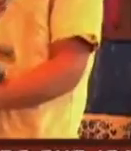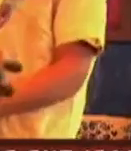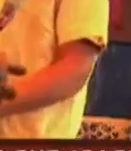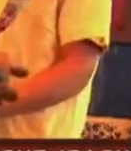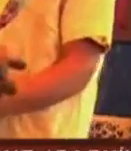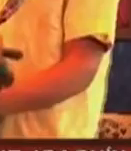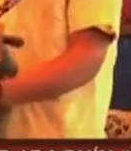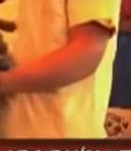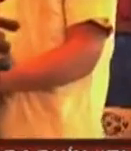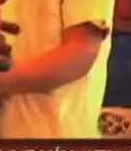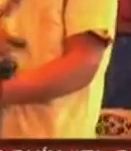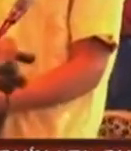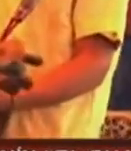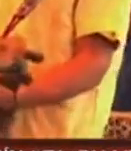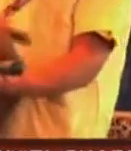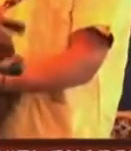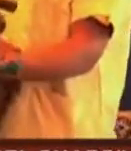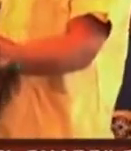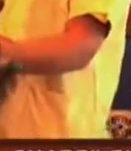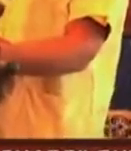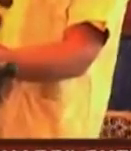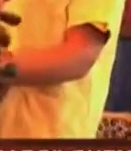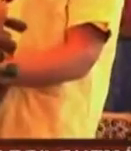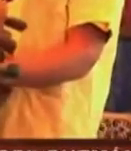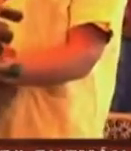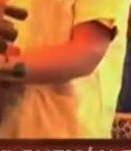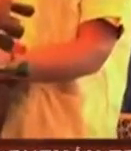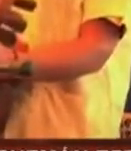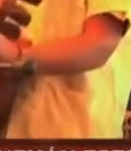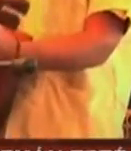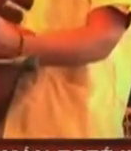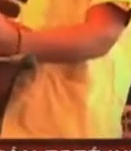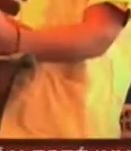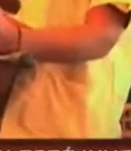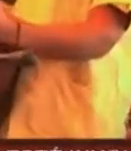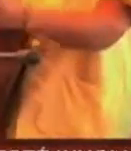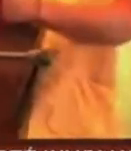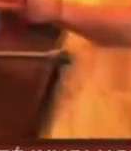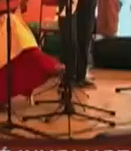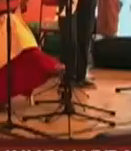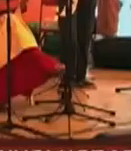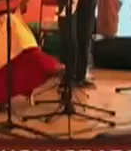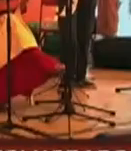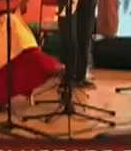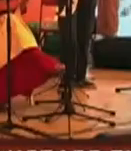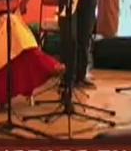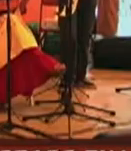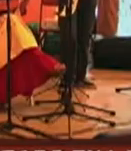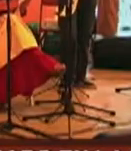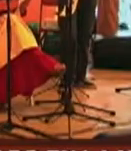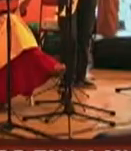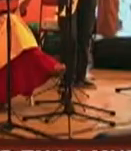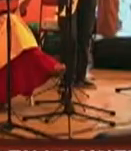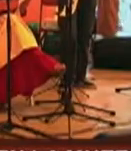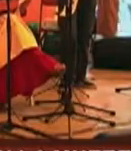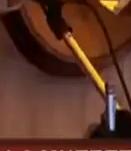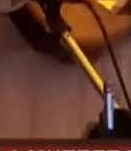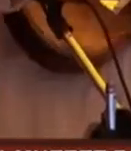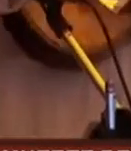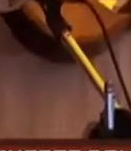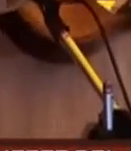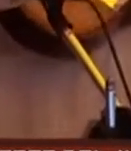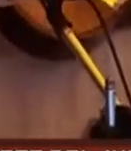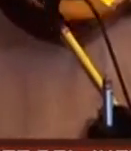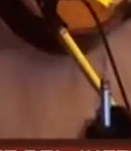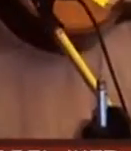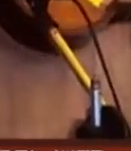sino tienen también la oportunidad de interactuar con todos los músicos que empiezan a exponer su talento